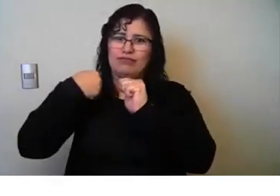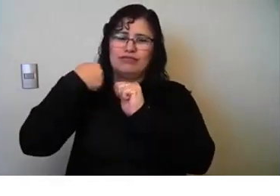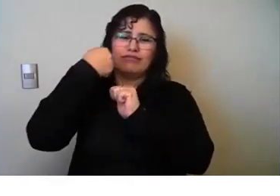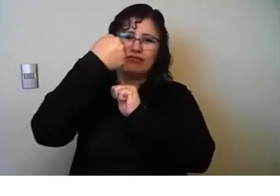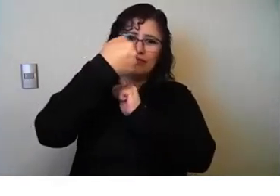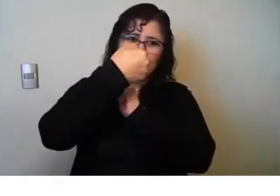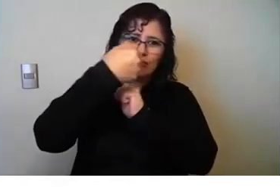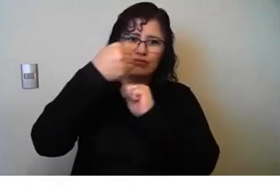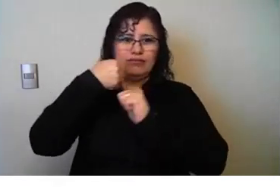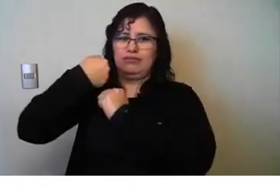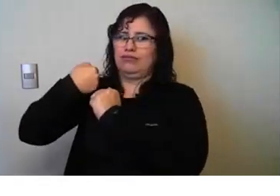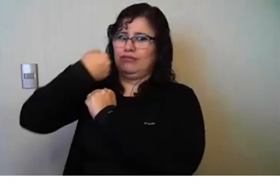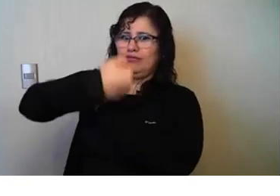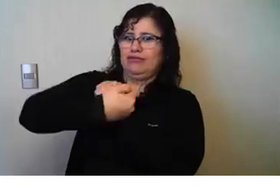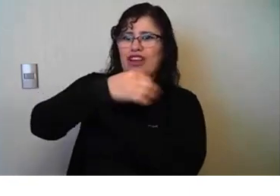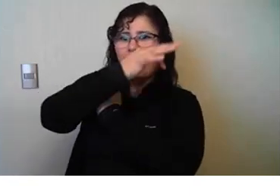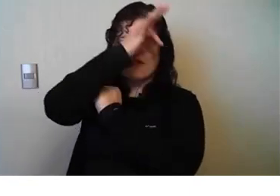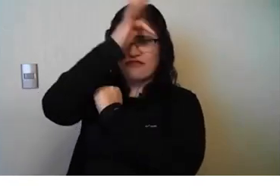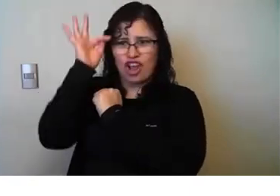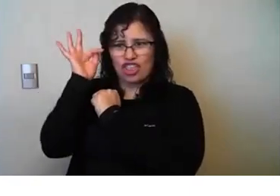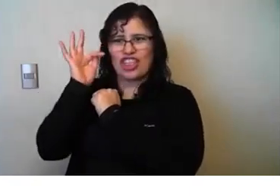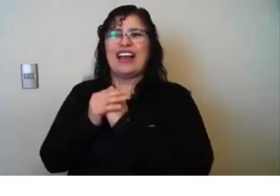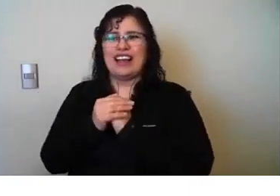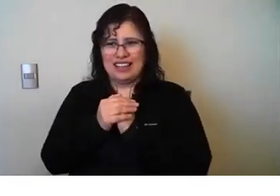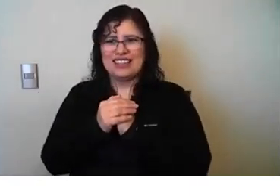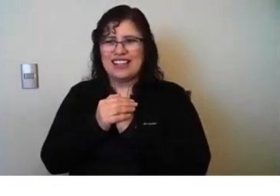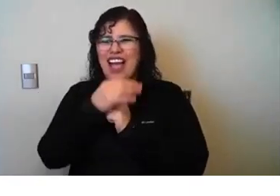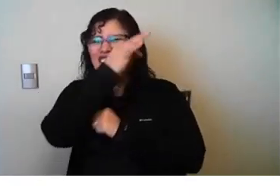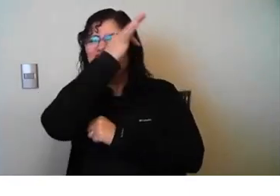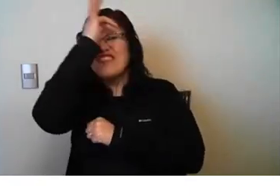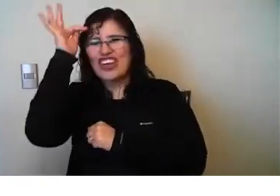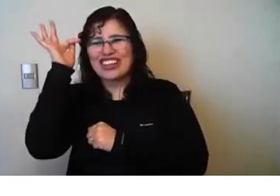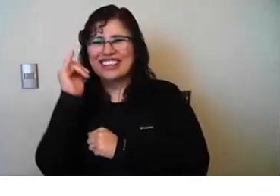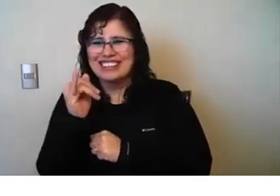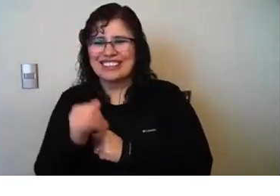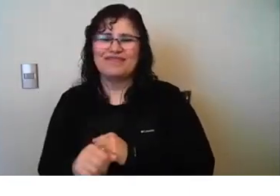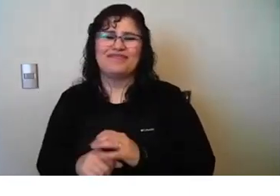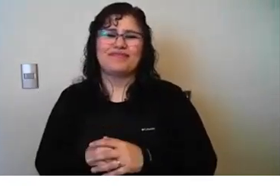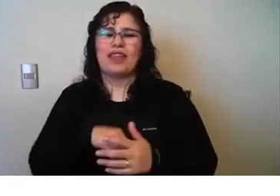es el lóbulo frontal. Y luego vamos a tener otro surco,